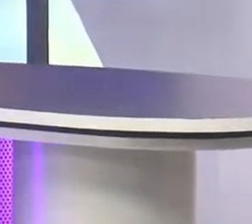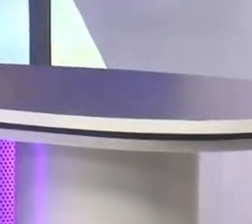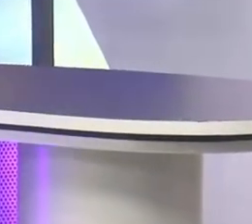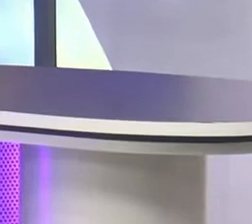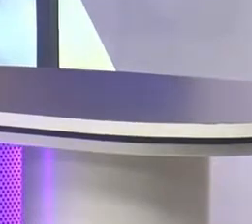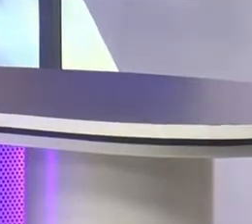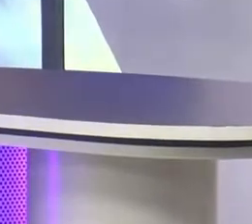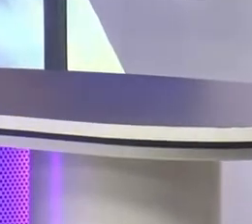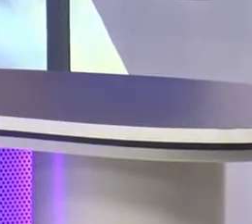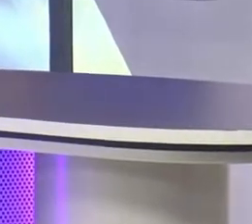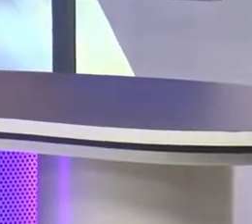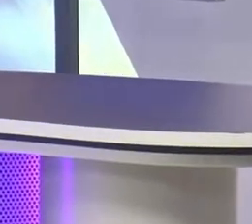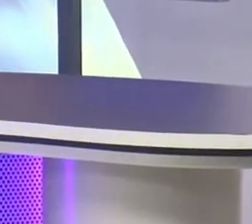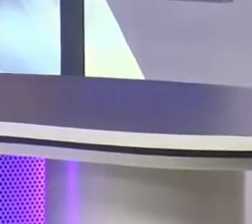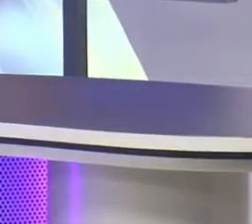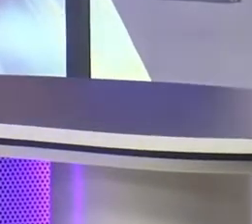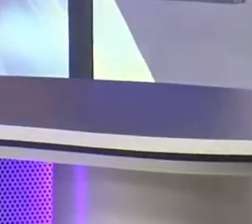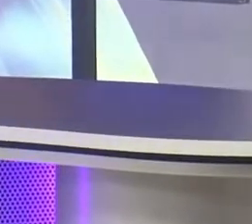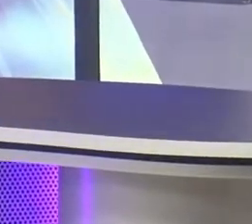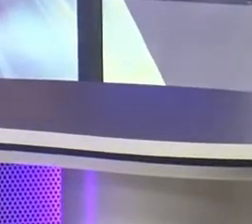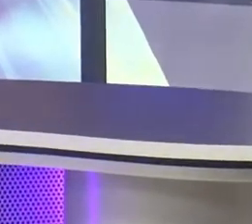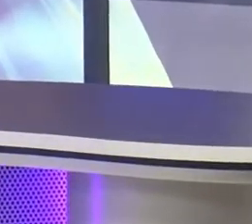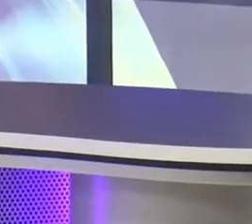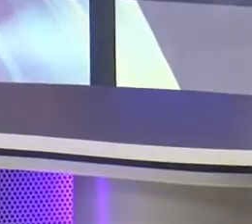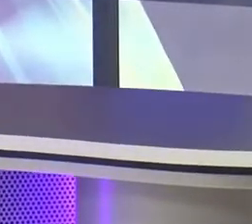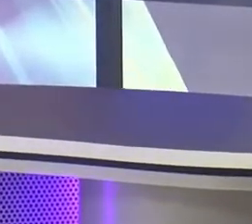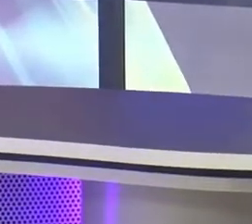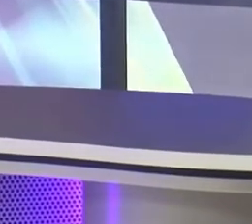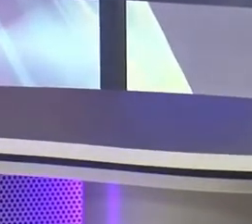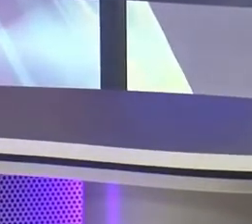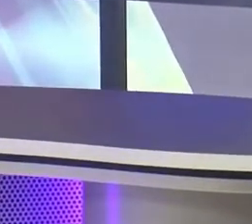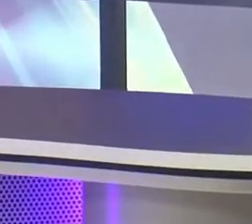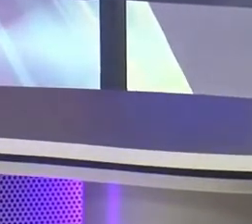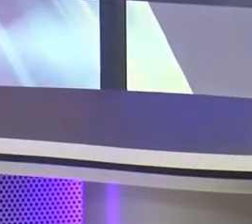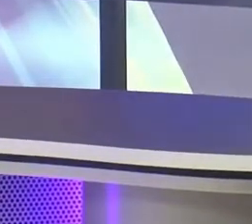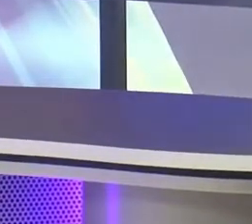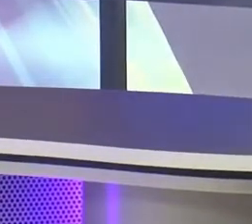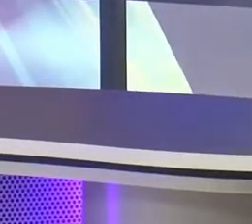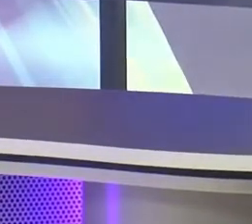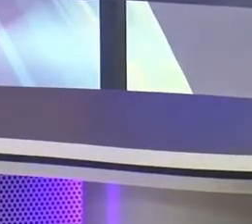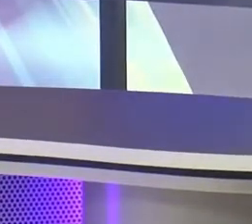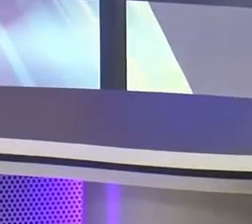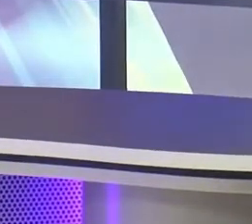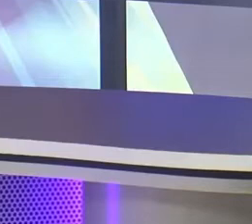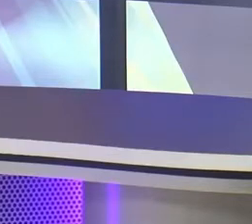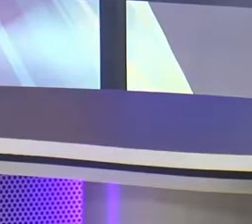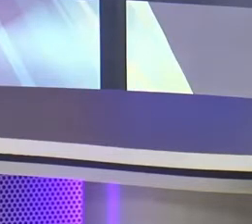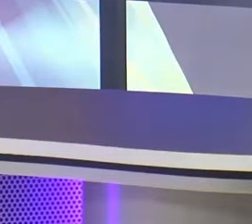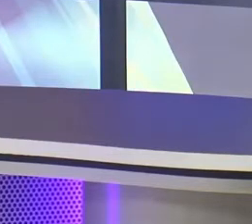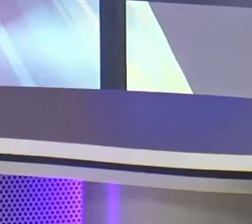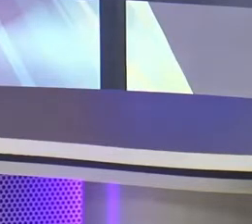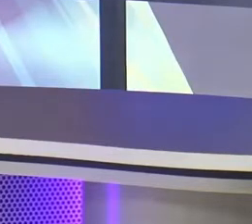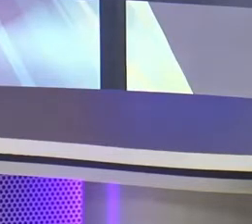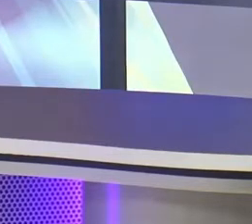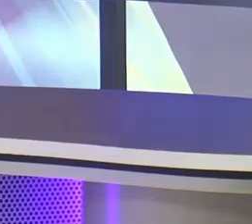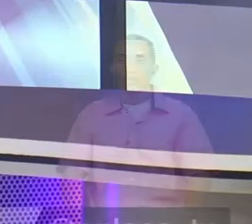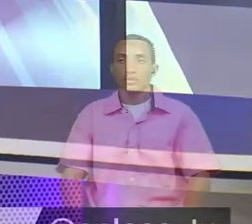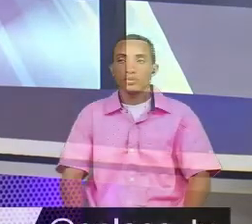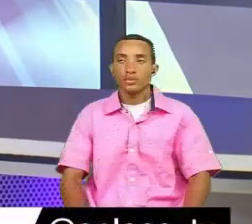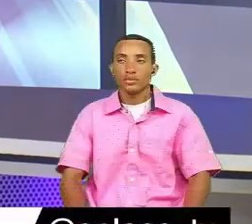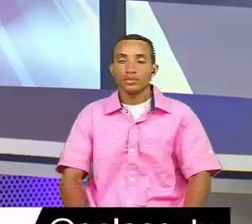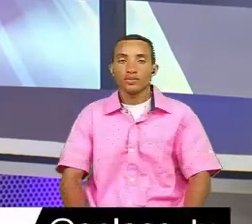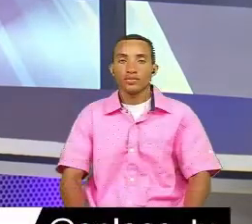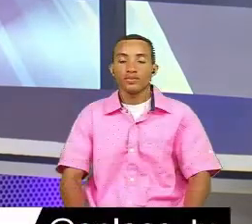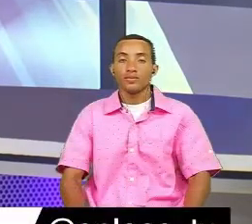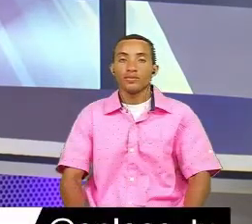Iniciamos con el desarrollo de nuestra información. Con una gran cantidad de tachuelas amaneció el sector del Parque Camilo Torres en la Bahía de